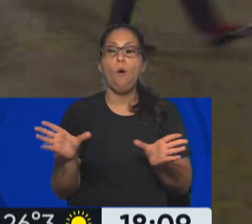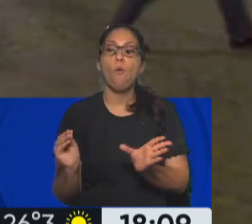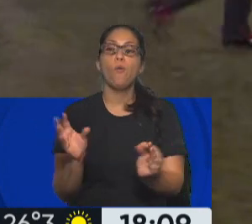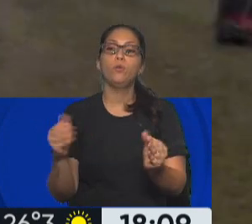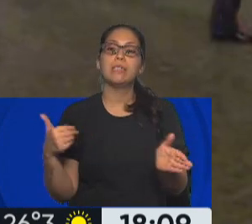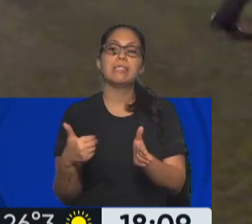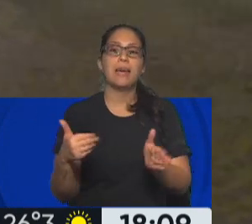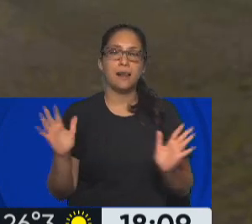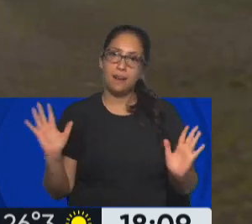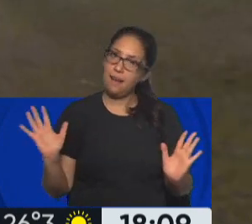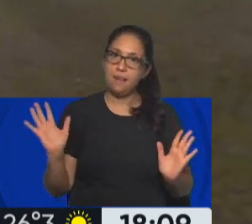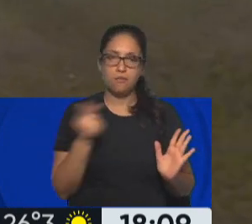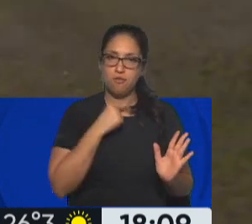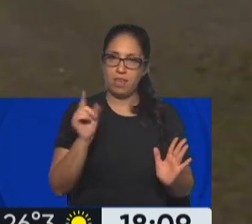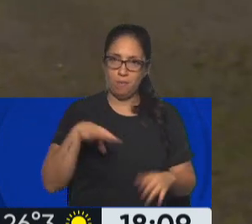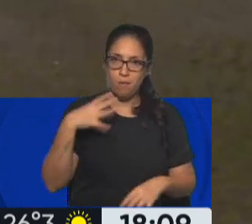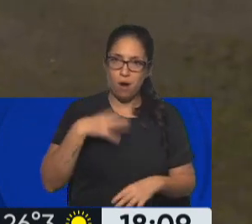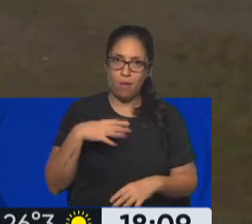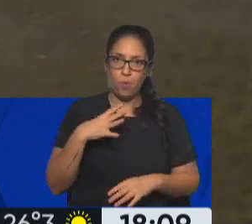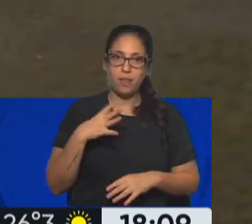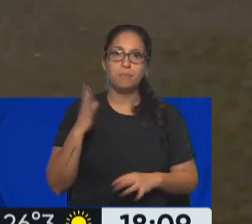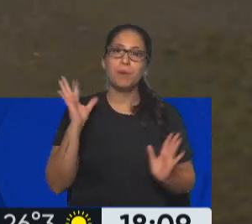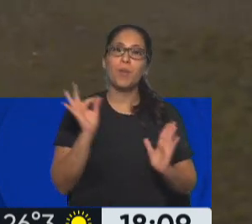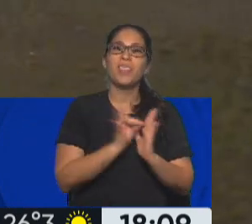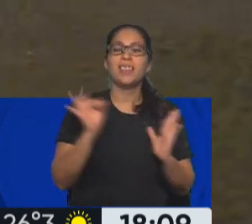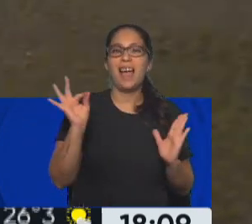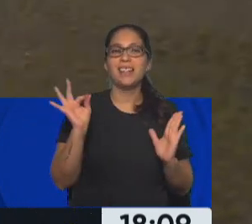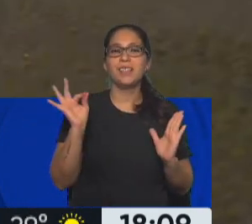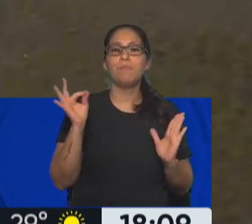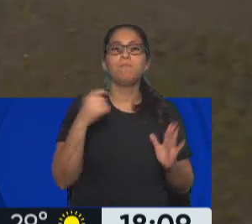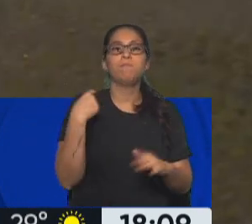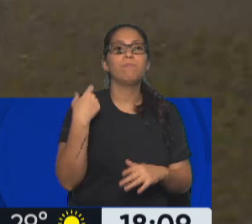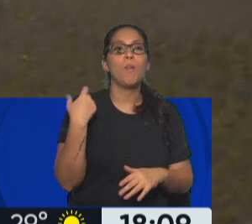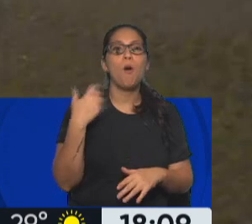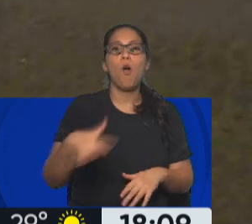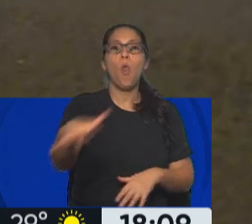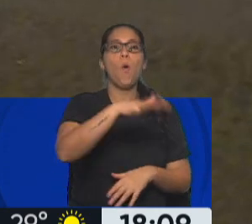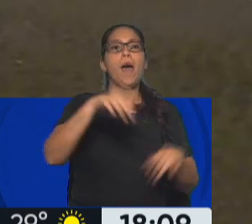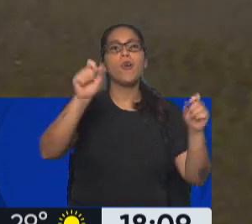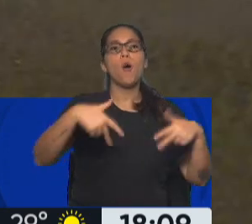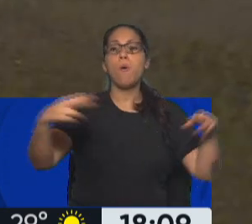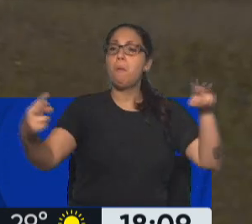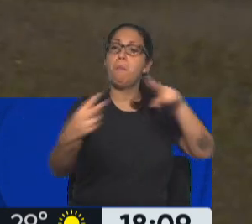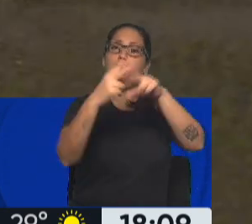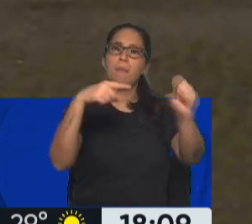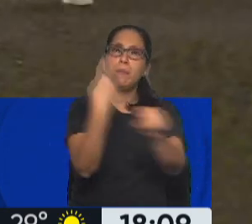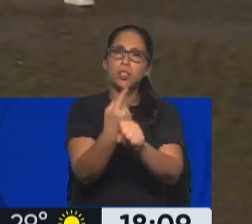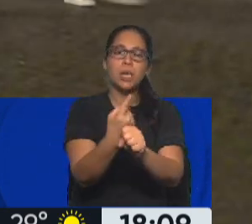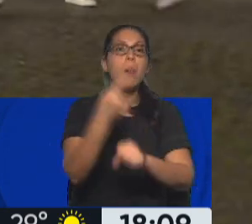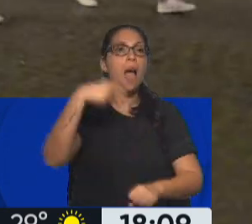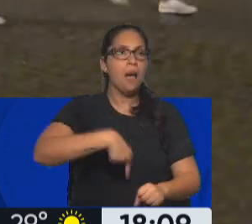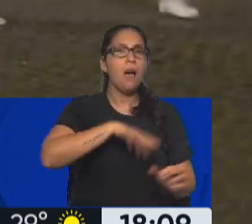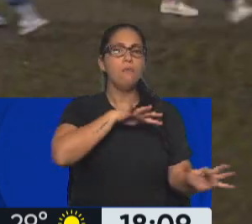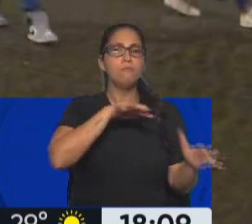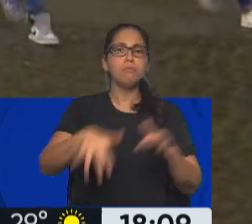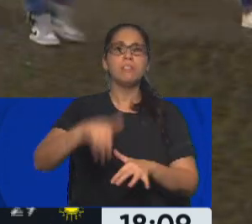de color, pero interesante, ¿no? Saber que aquellos que no pueden estar en un ámbito de negociación común en este momento fueron reunidos por un